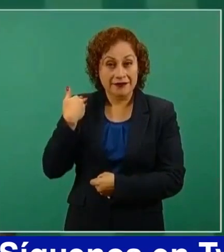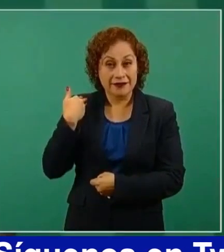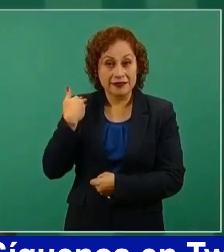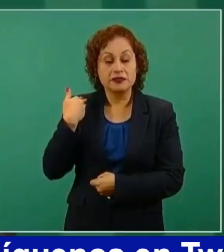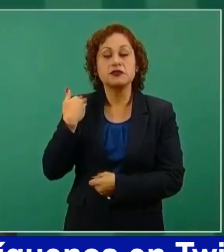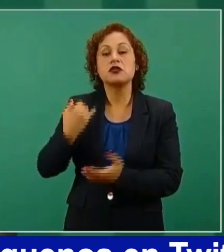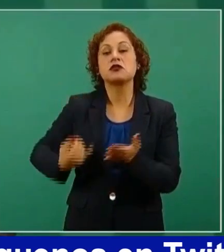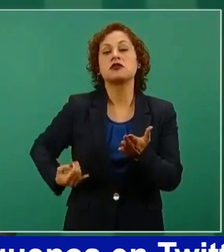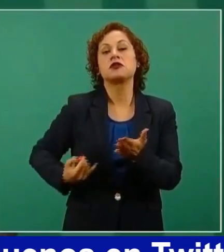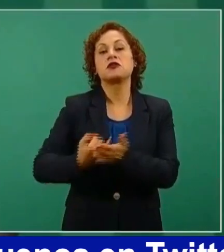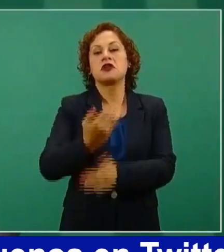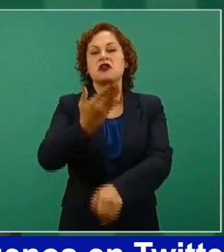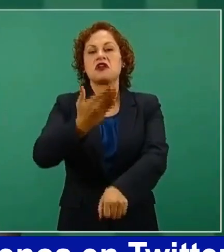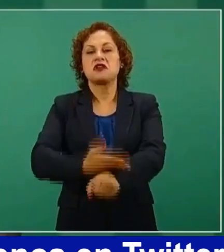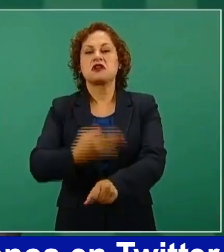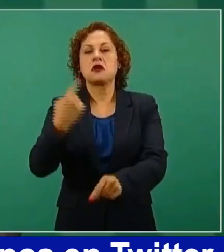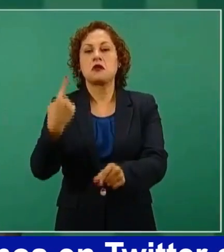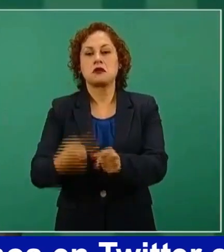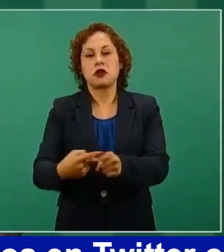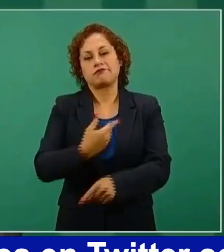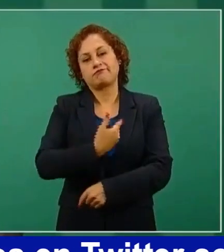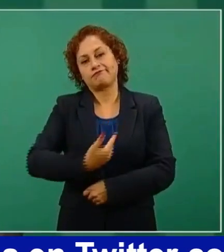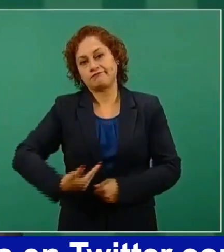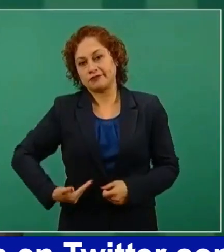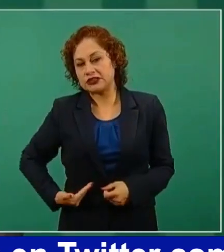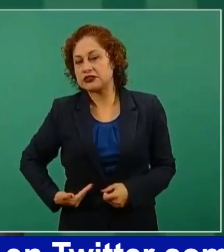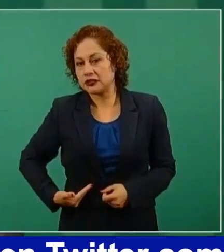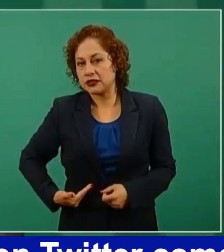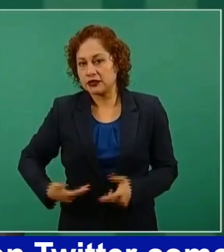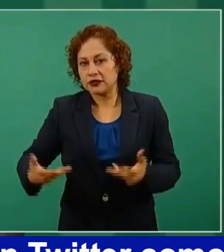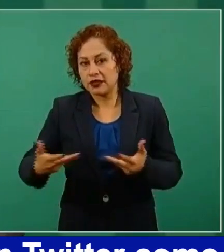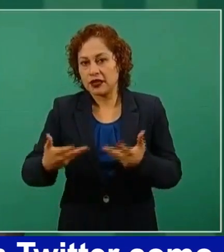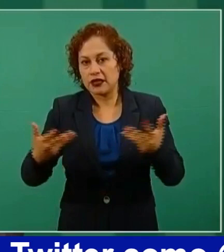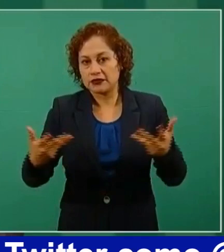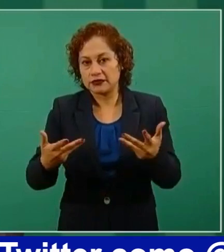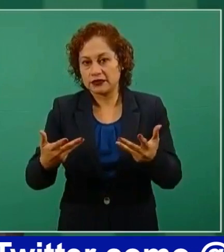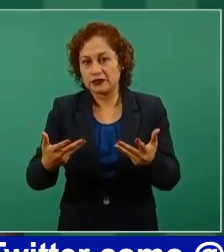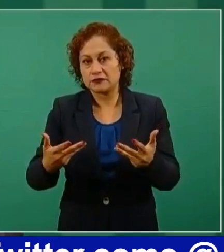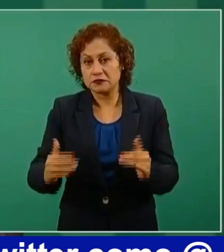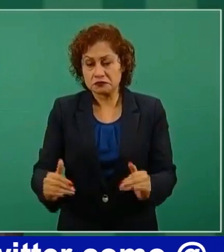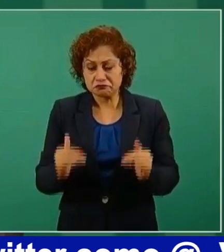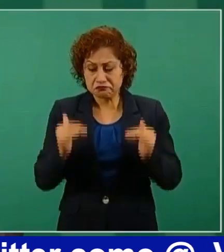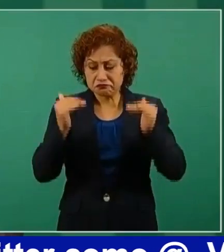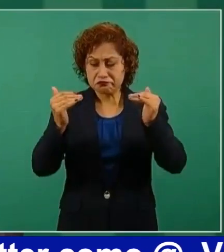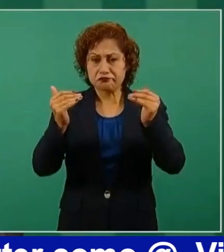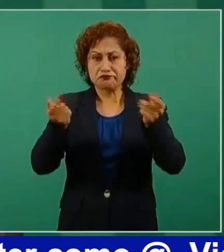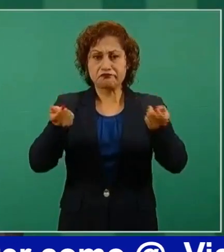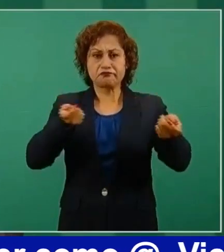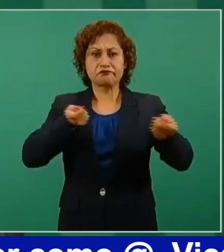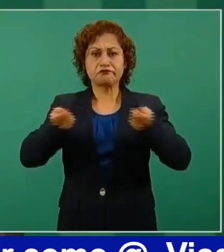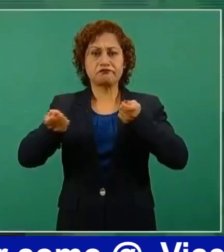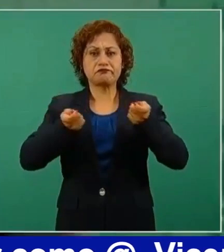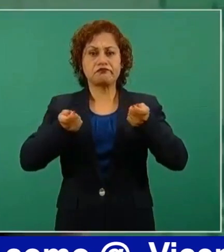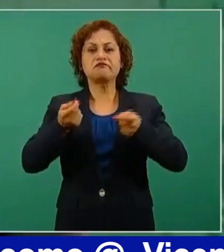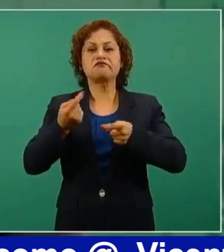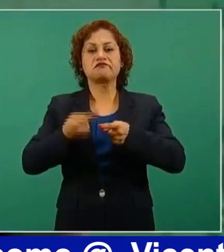El poder de los poderes era el Ejecutivo.